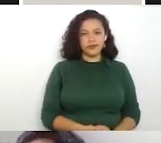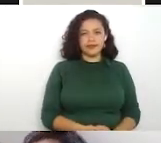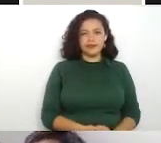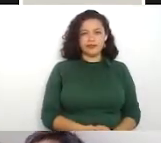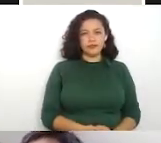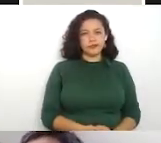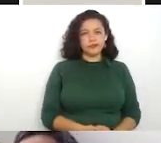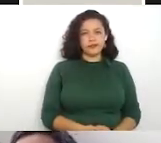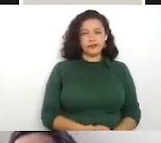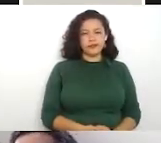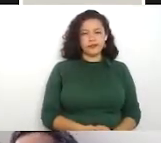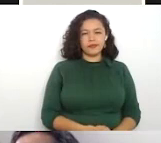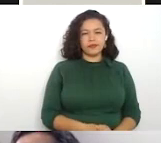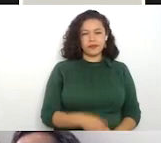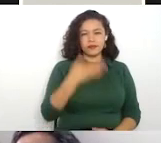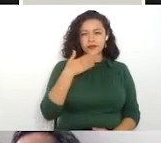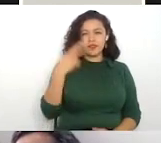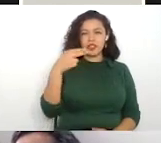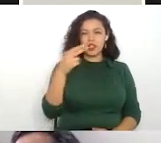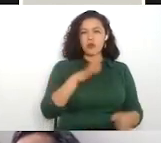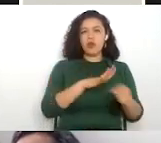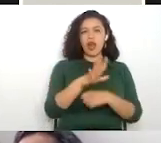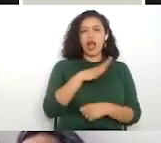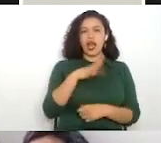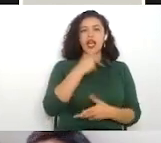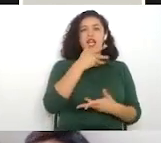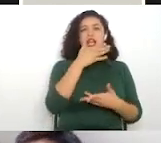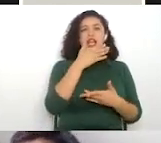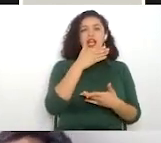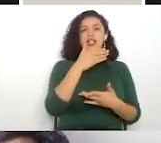Bien, ¿y qué nombre tiene ese procedimiento?